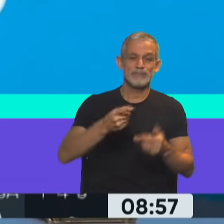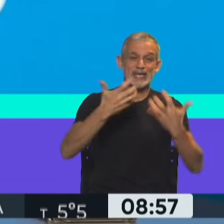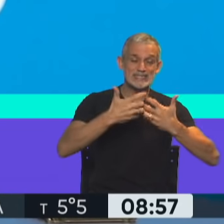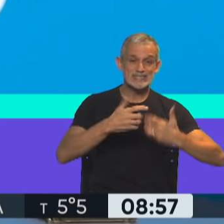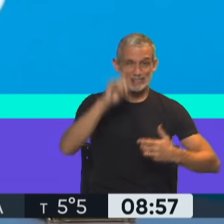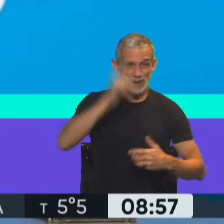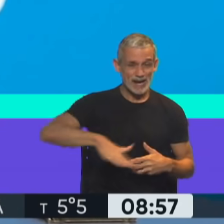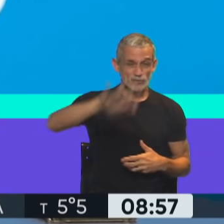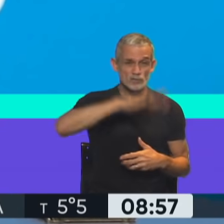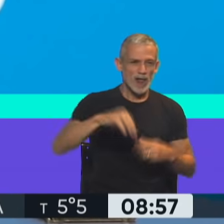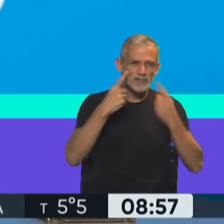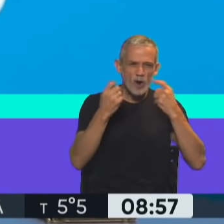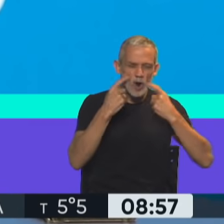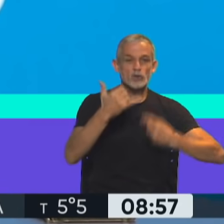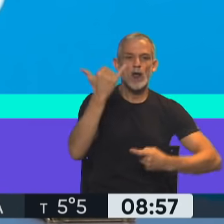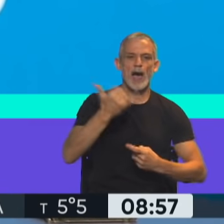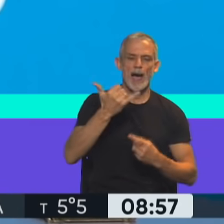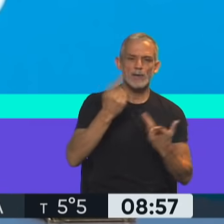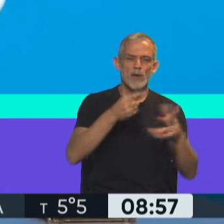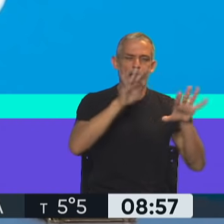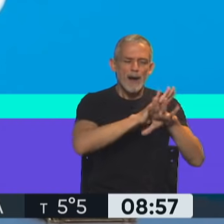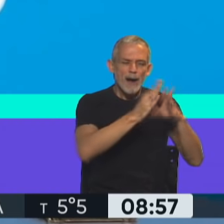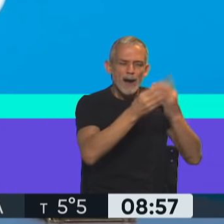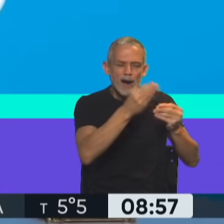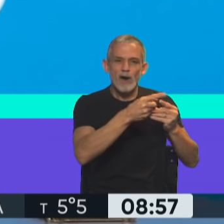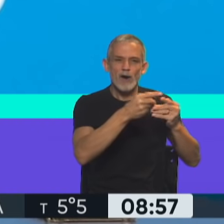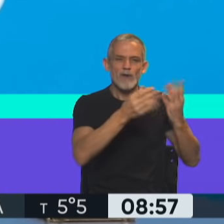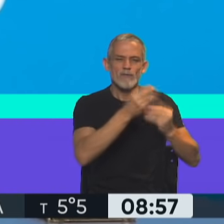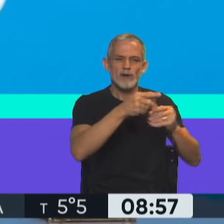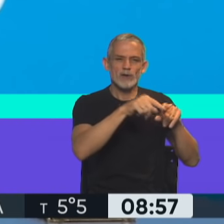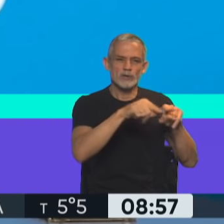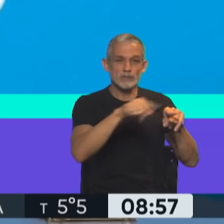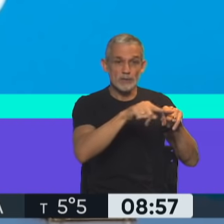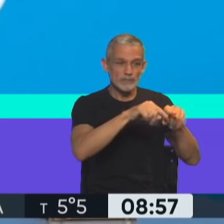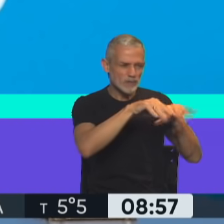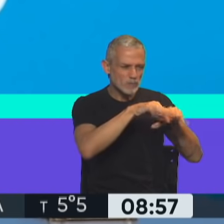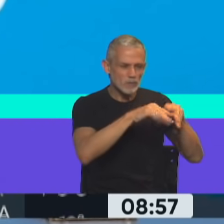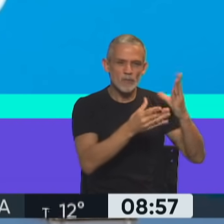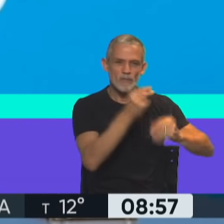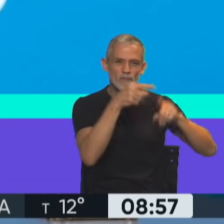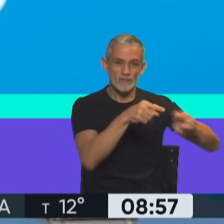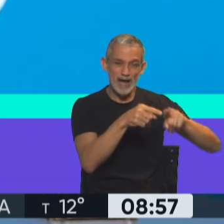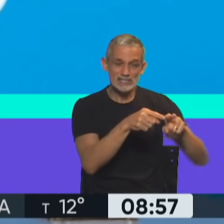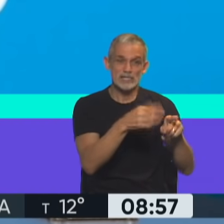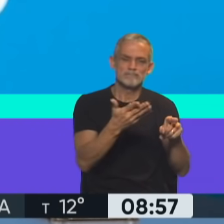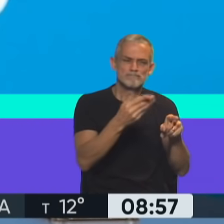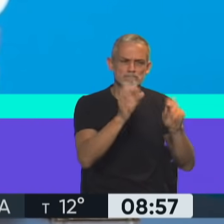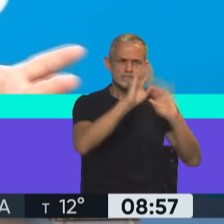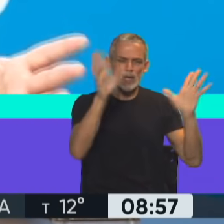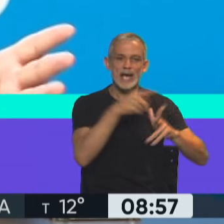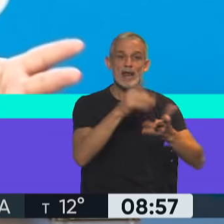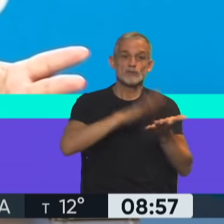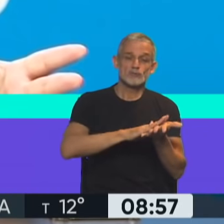de Vigilancia tiene, digamos, un error en el algoritmo que se está terminando de corregir para tener la actualización y la transparencia.